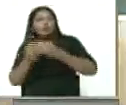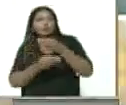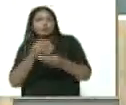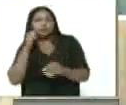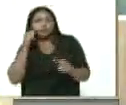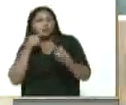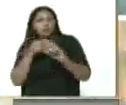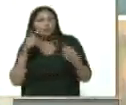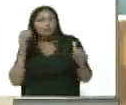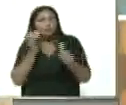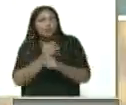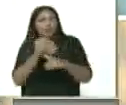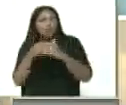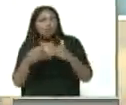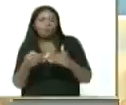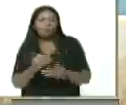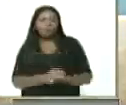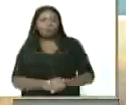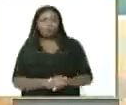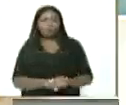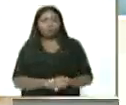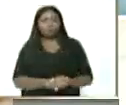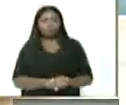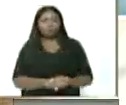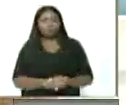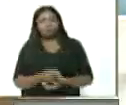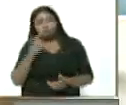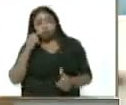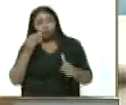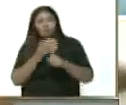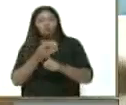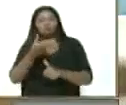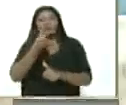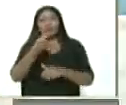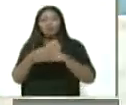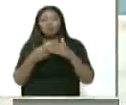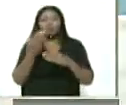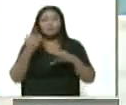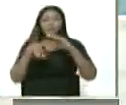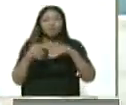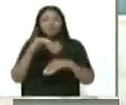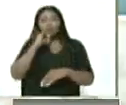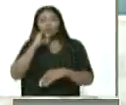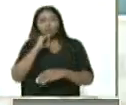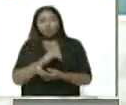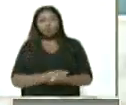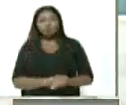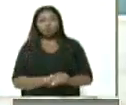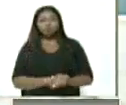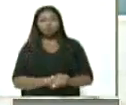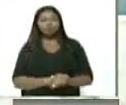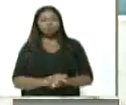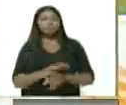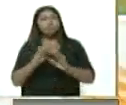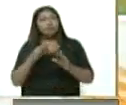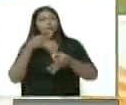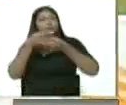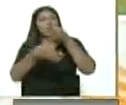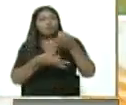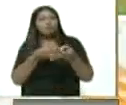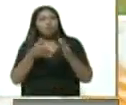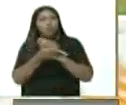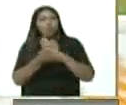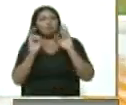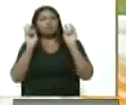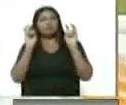la digamos con actividad la facilidad de enviar la información hablando rector del tema